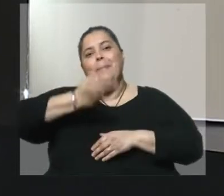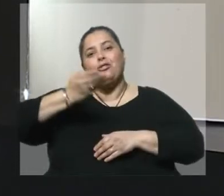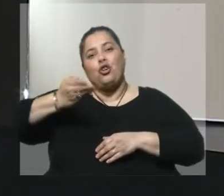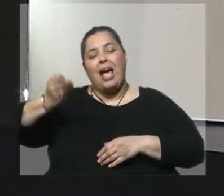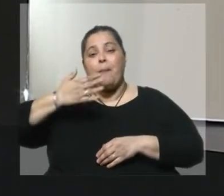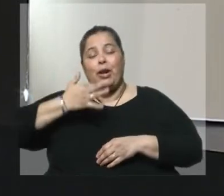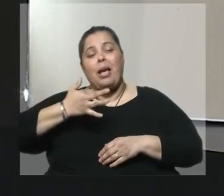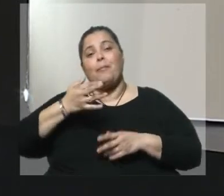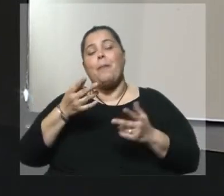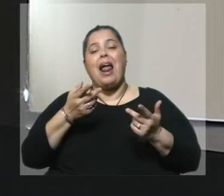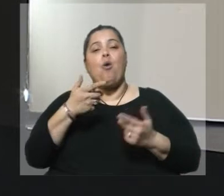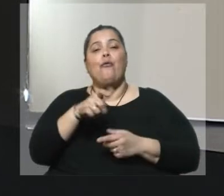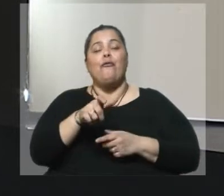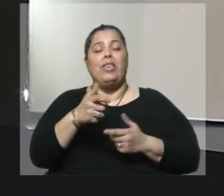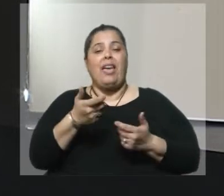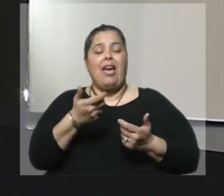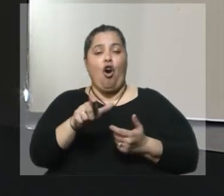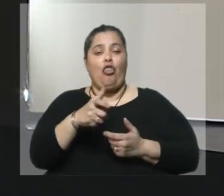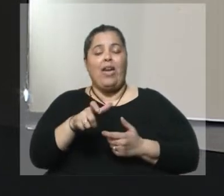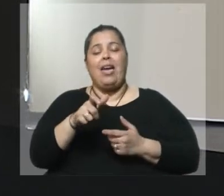un videoclip de No te va a gustar.